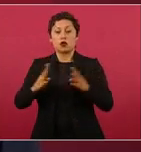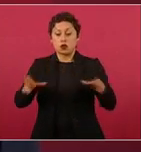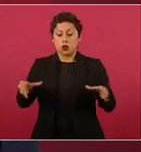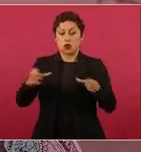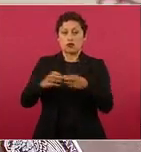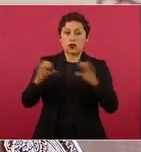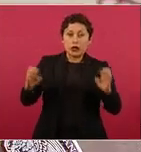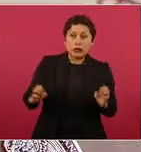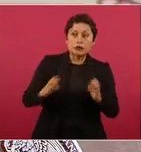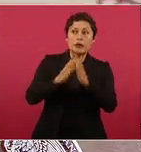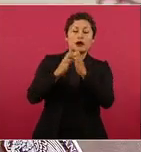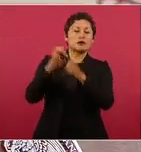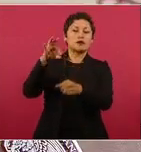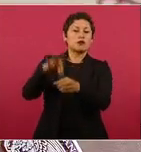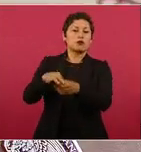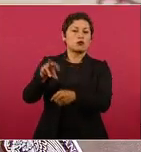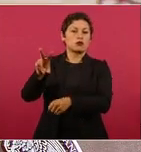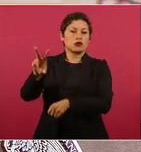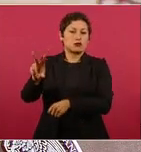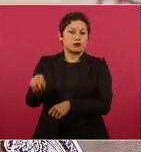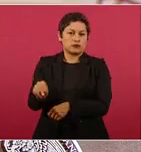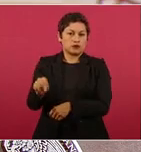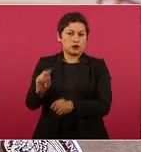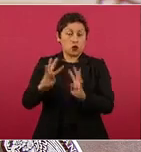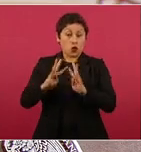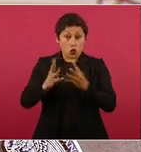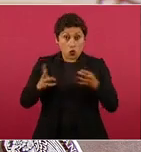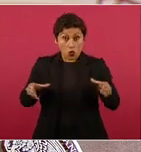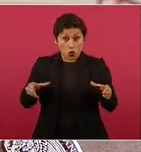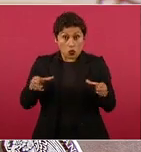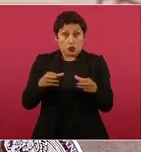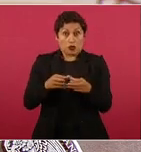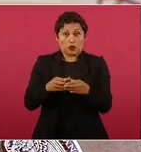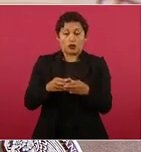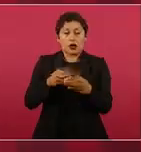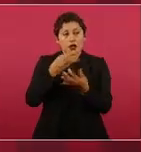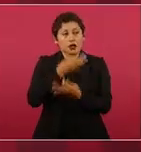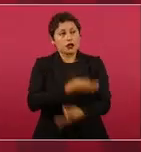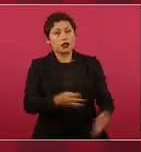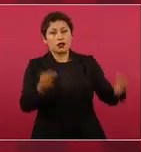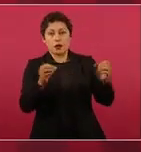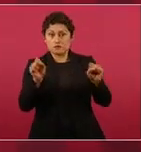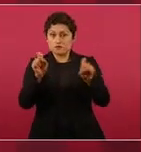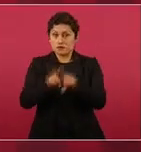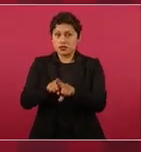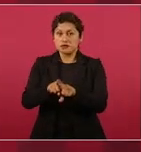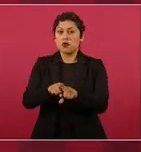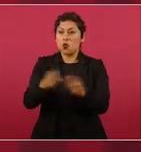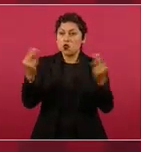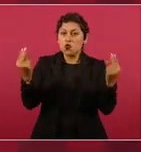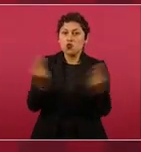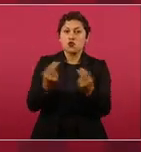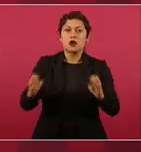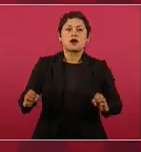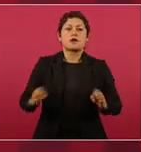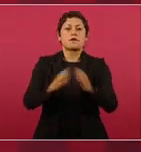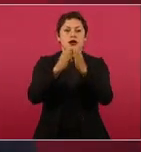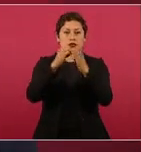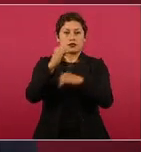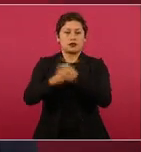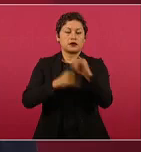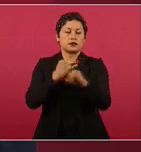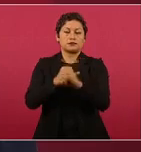Emergencias. El Comité no se pronunció por emitir la declaratoria de emergencia de salud pública de interés